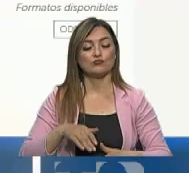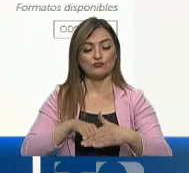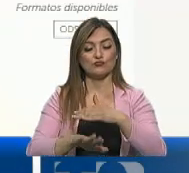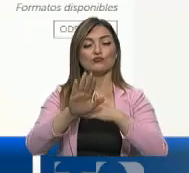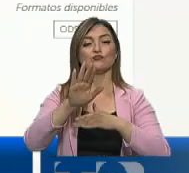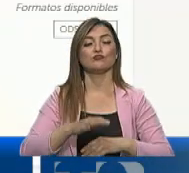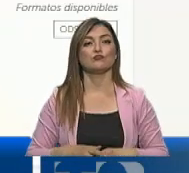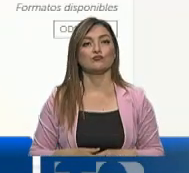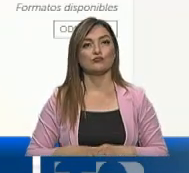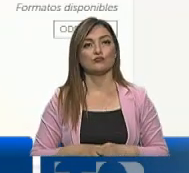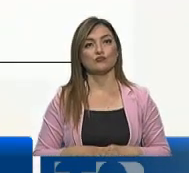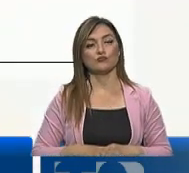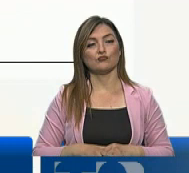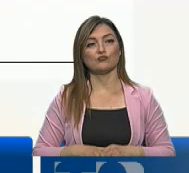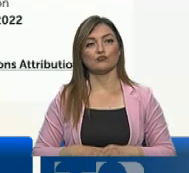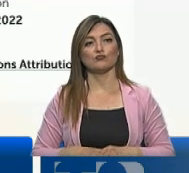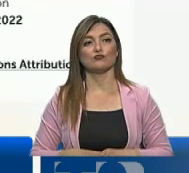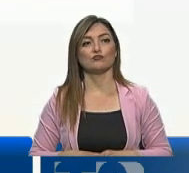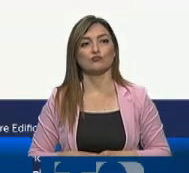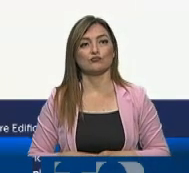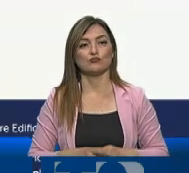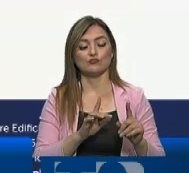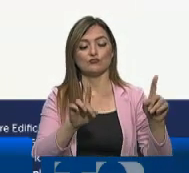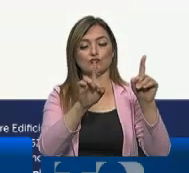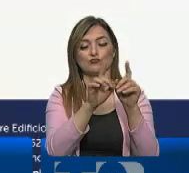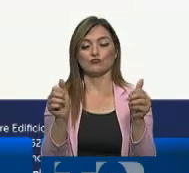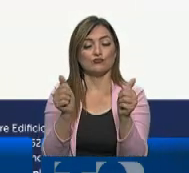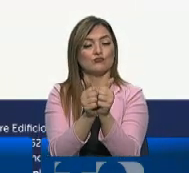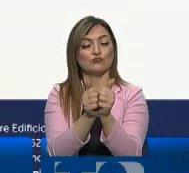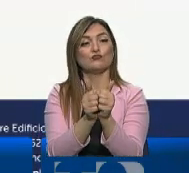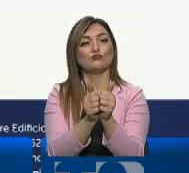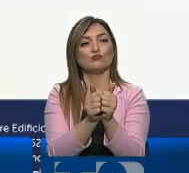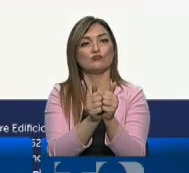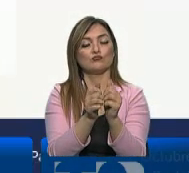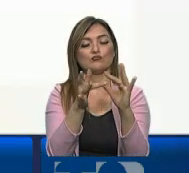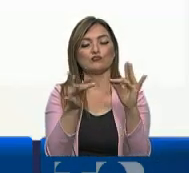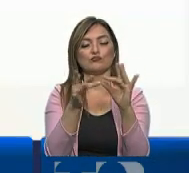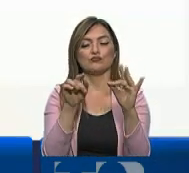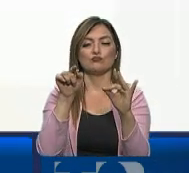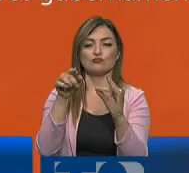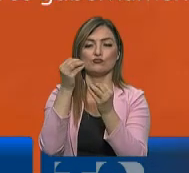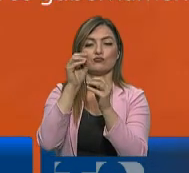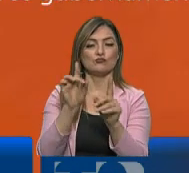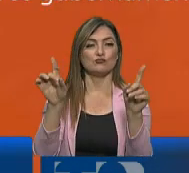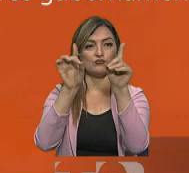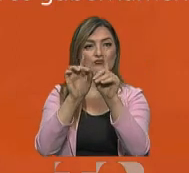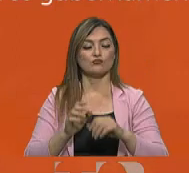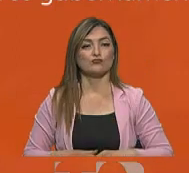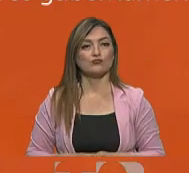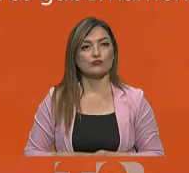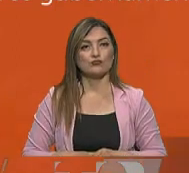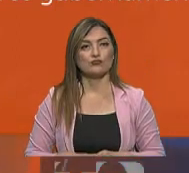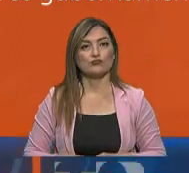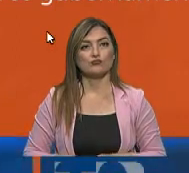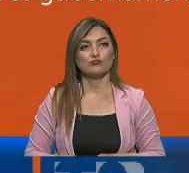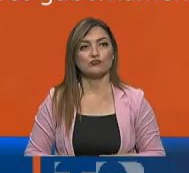va a encontrar que junto a cada punto de datos hay una opción que dice quiere deportar vamos nosotros como programa con el